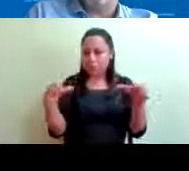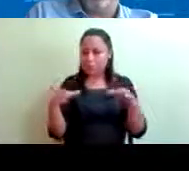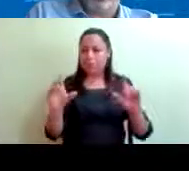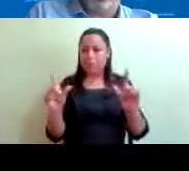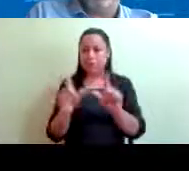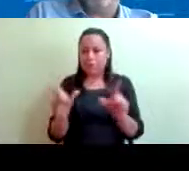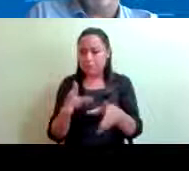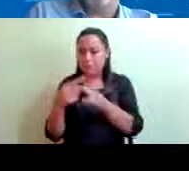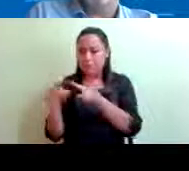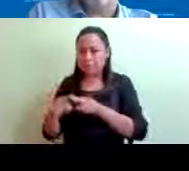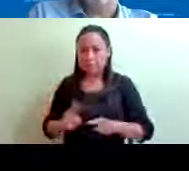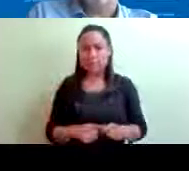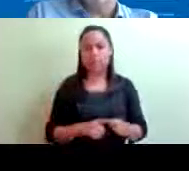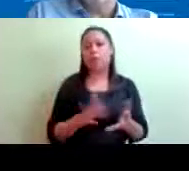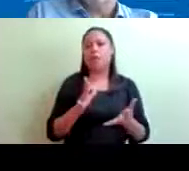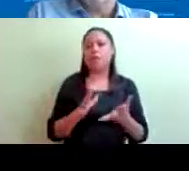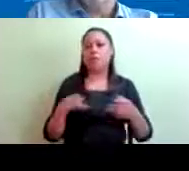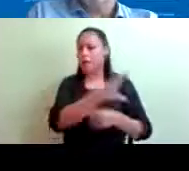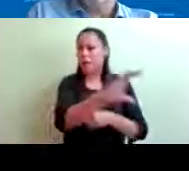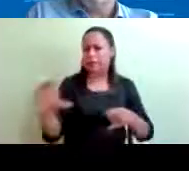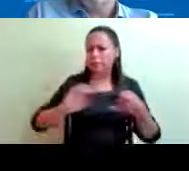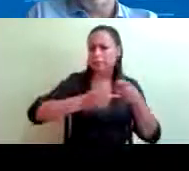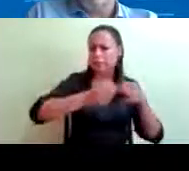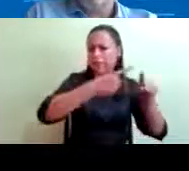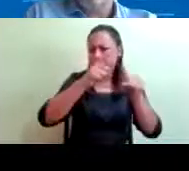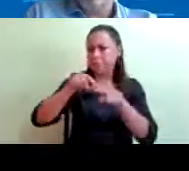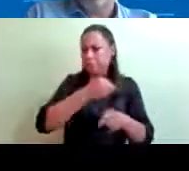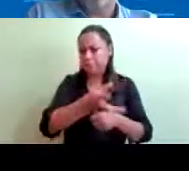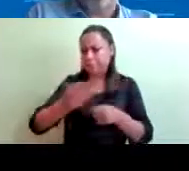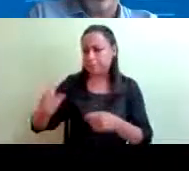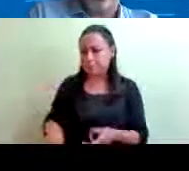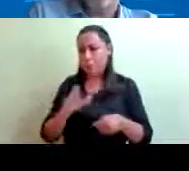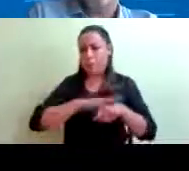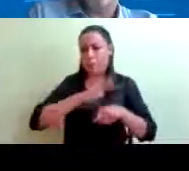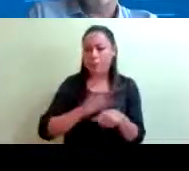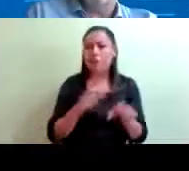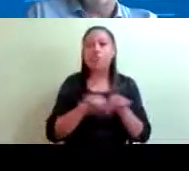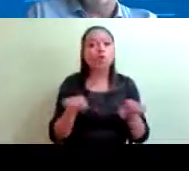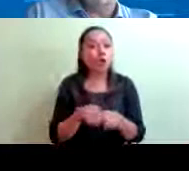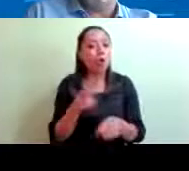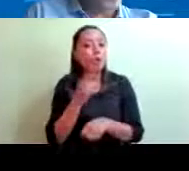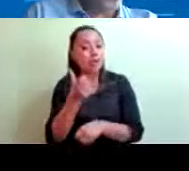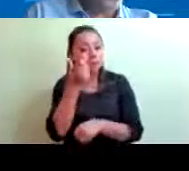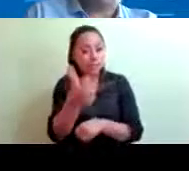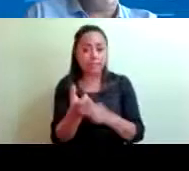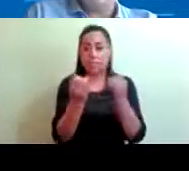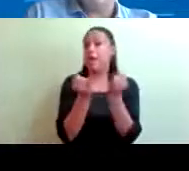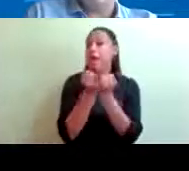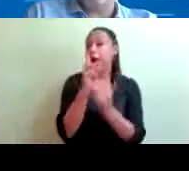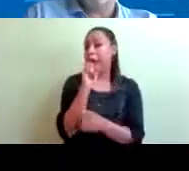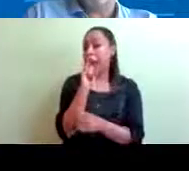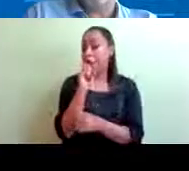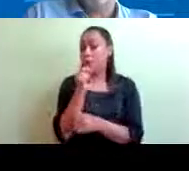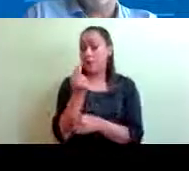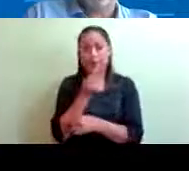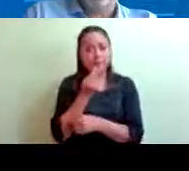para fertilizantes en agricultura, ser mucho más eficientes en cómo recuperamos recursos. El agua se tiene que ver como una fábrica